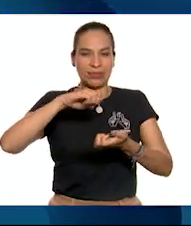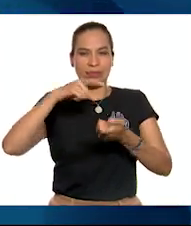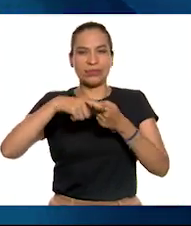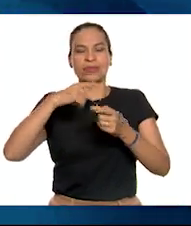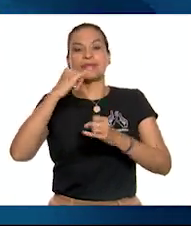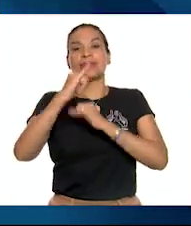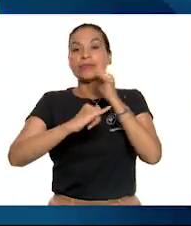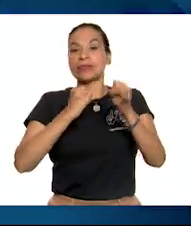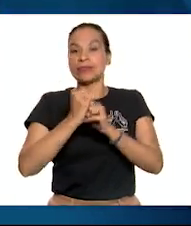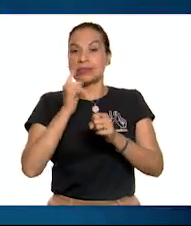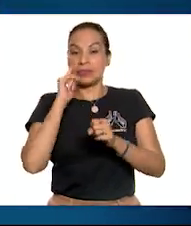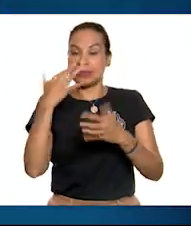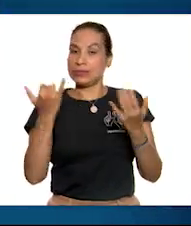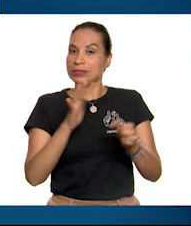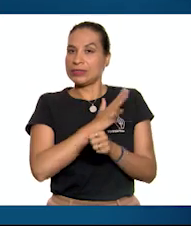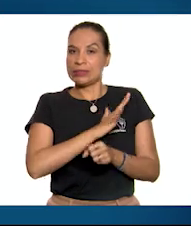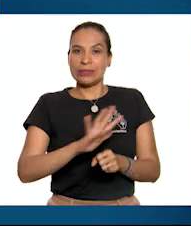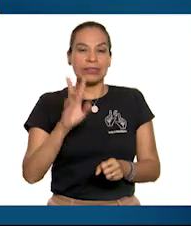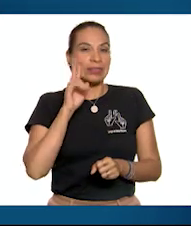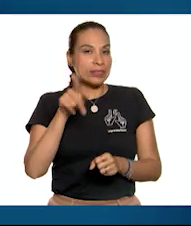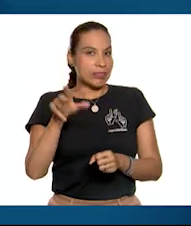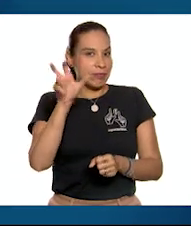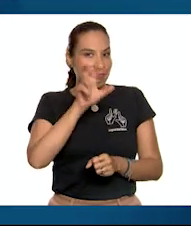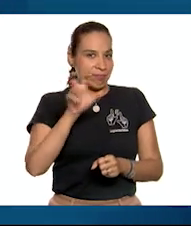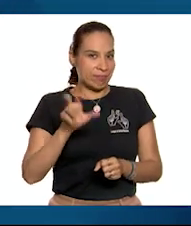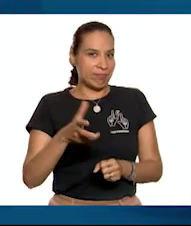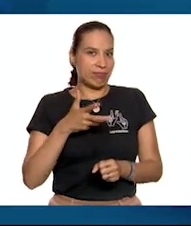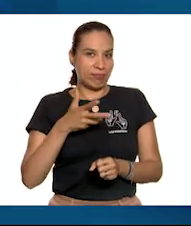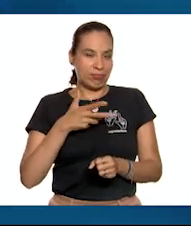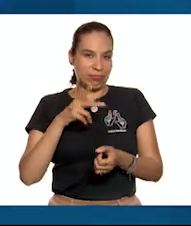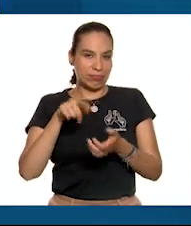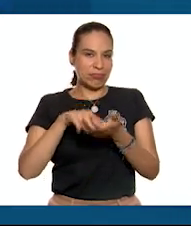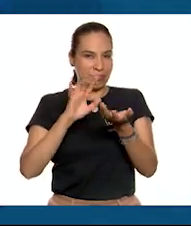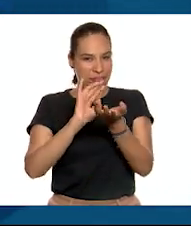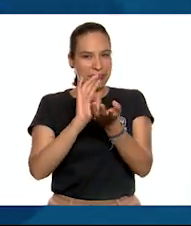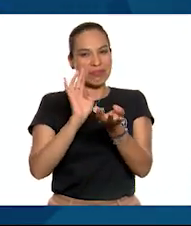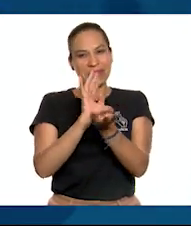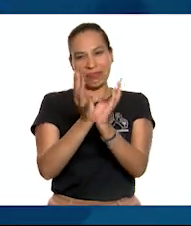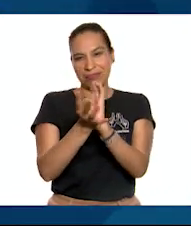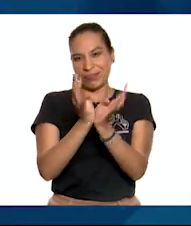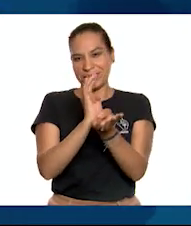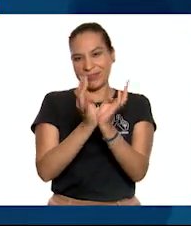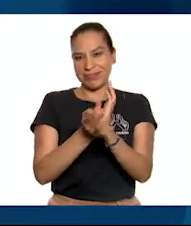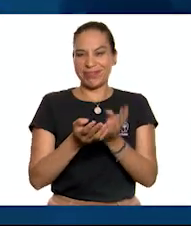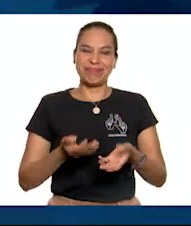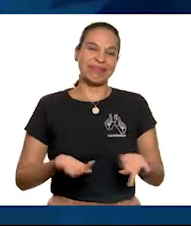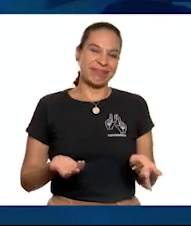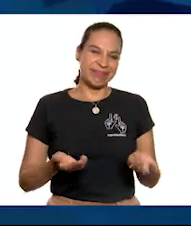Internacional. Increíble, ¿no? Me pregunto si esa pizza tendría piña.